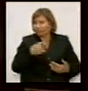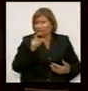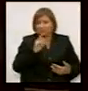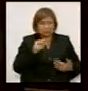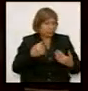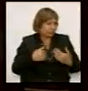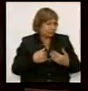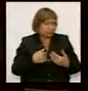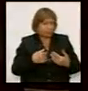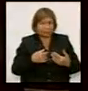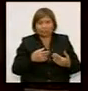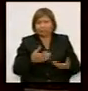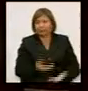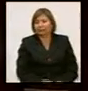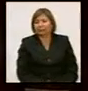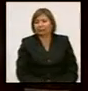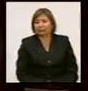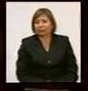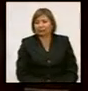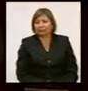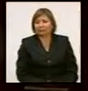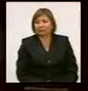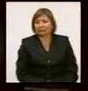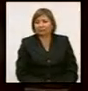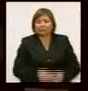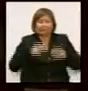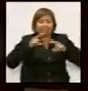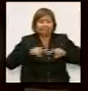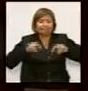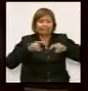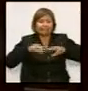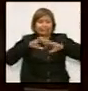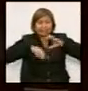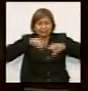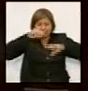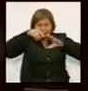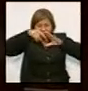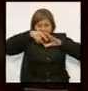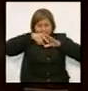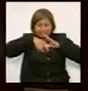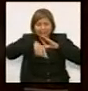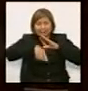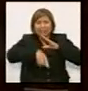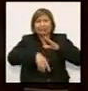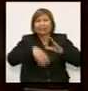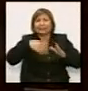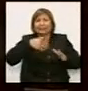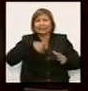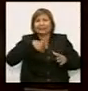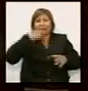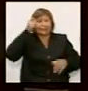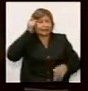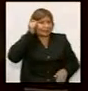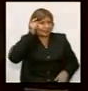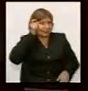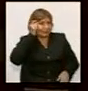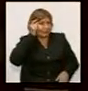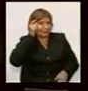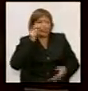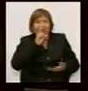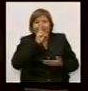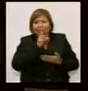más mérito que ese, escarbar los fondos de entendimiento y